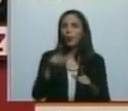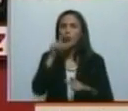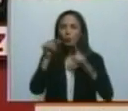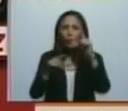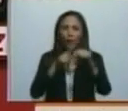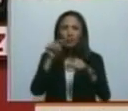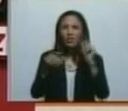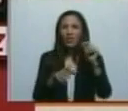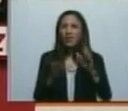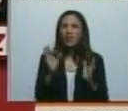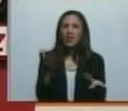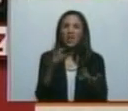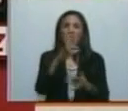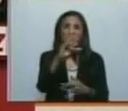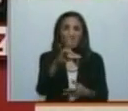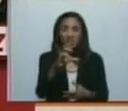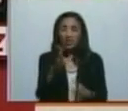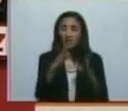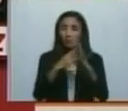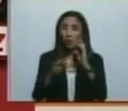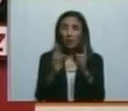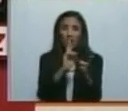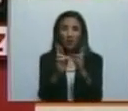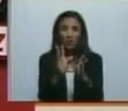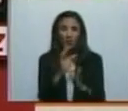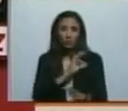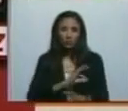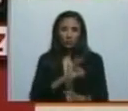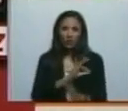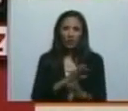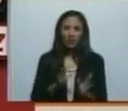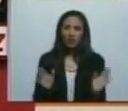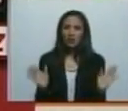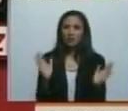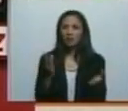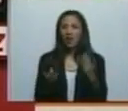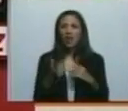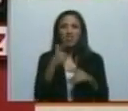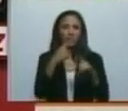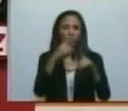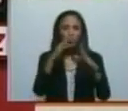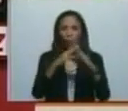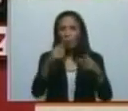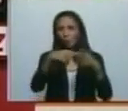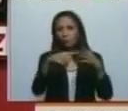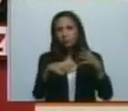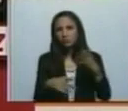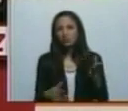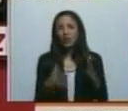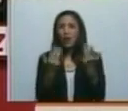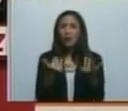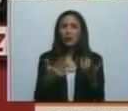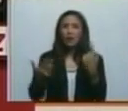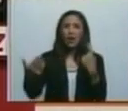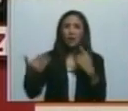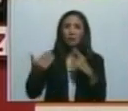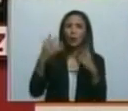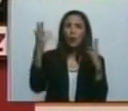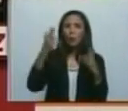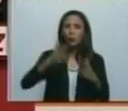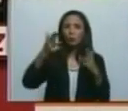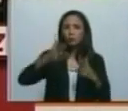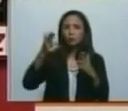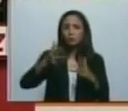decían otra cosa. Les decían, ya nos vamos a entregar, y por las redes decían, nos están masacrando. Y tú escuchabas que estaban